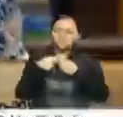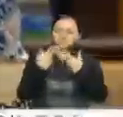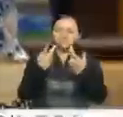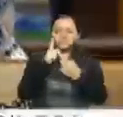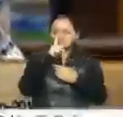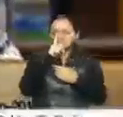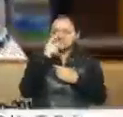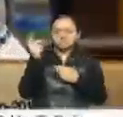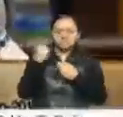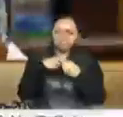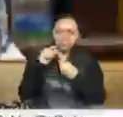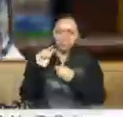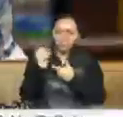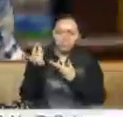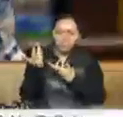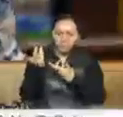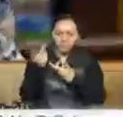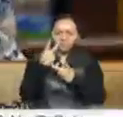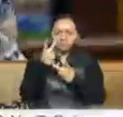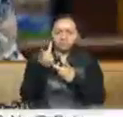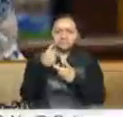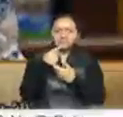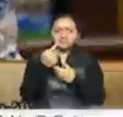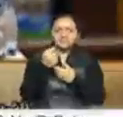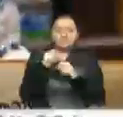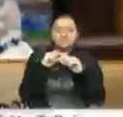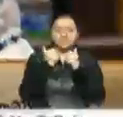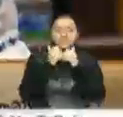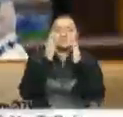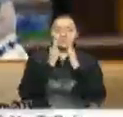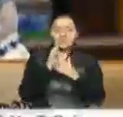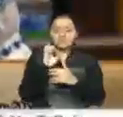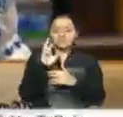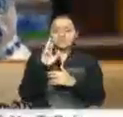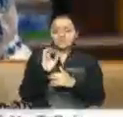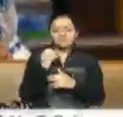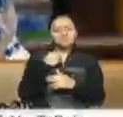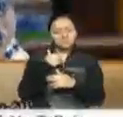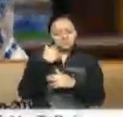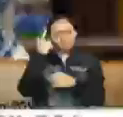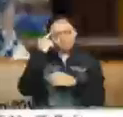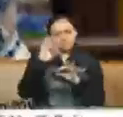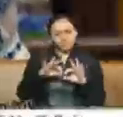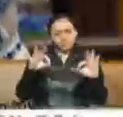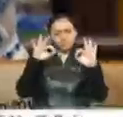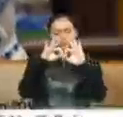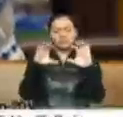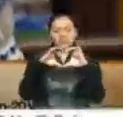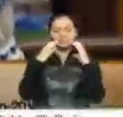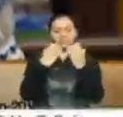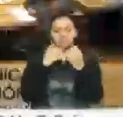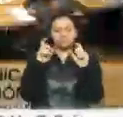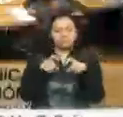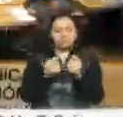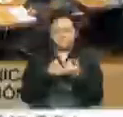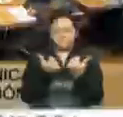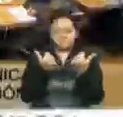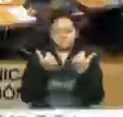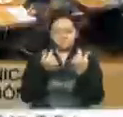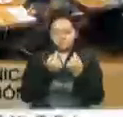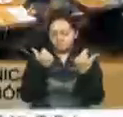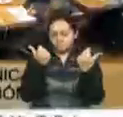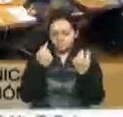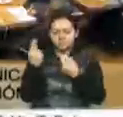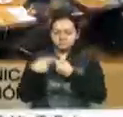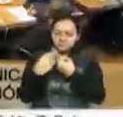y nacionalidades, expuso en cambio la asambleísta Estela Acero. Creemos que esta comisión debe ser eliminada. De su lado,